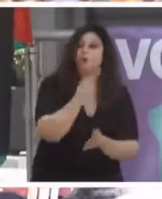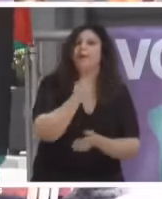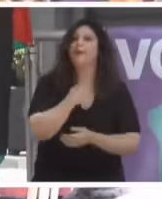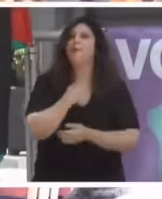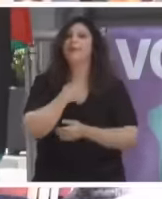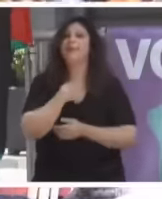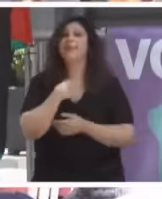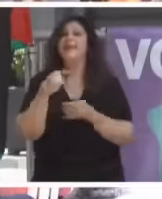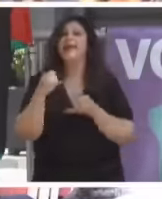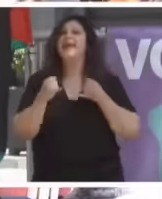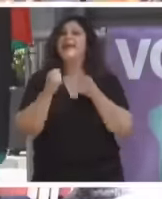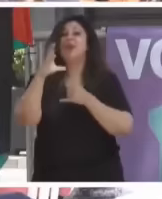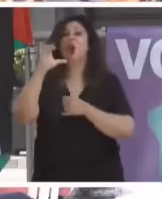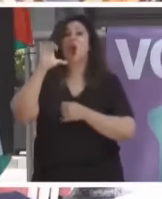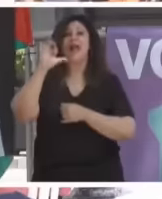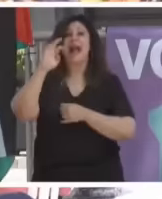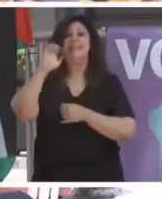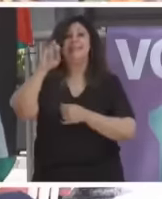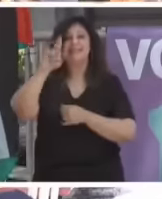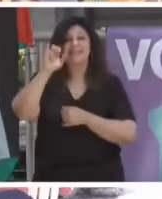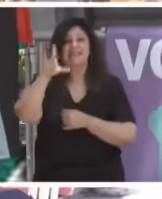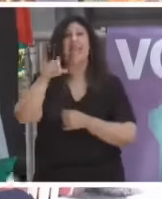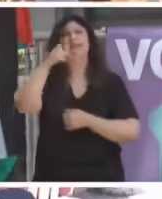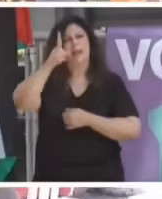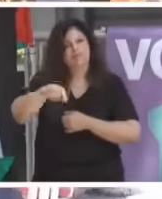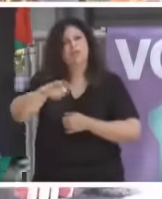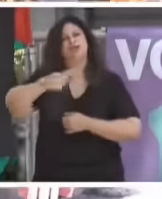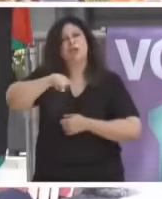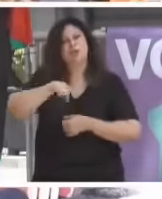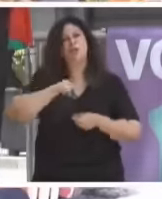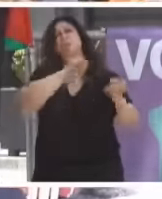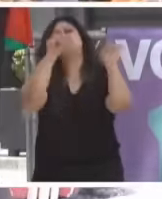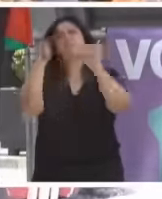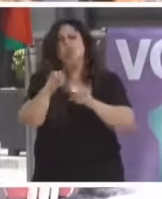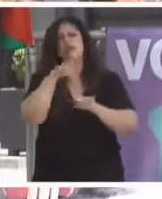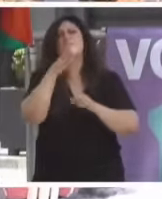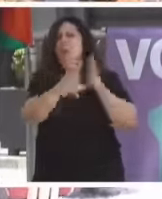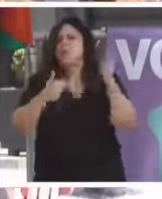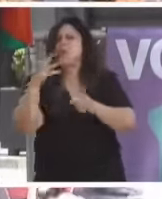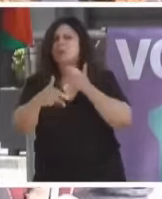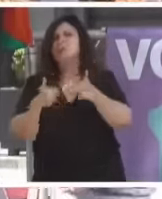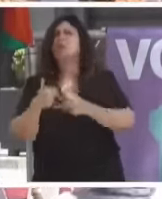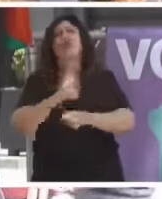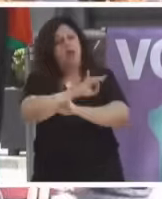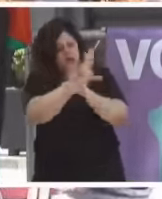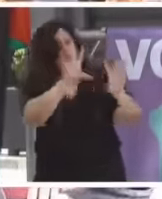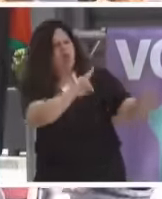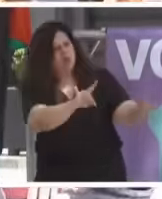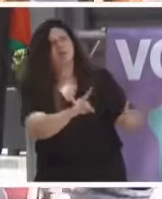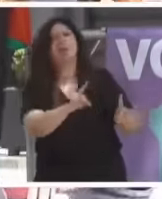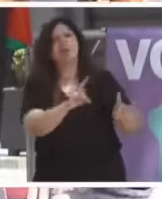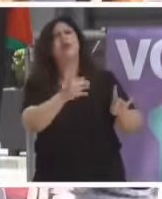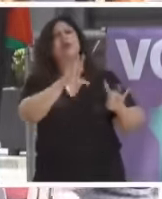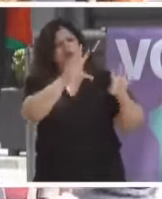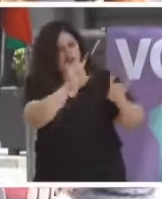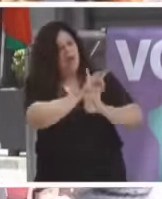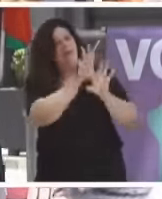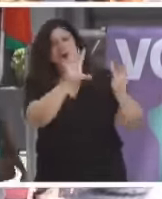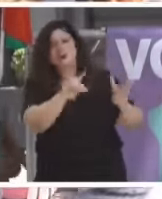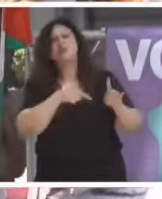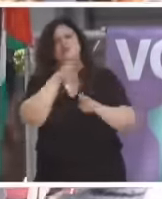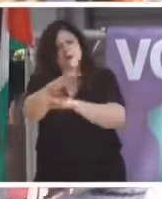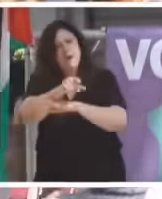me dice la compañera, el río de Castril, ahí también vamos a estar para protegerlo del expolio que están realizando. Por supuesto que sí, Casimira, por supuesto que